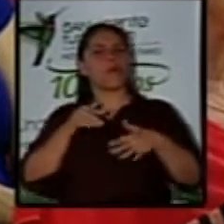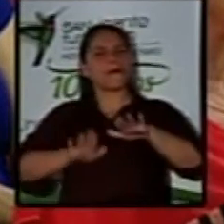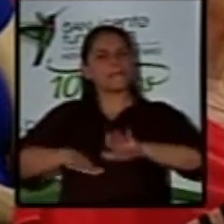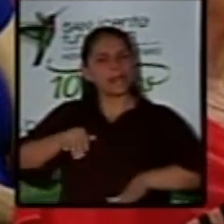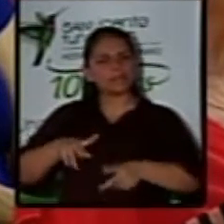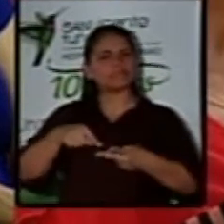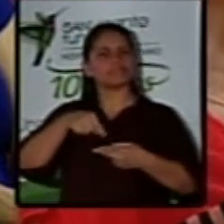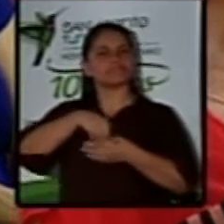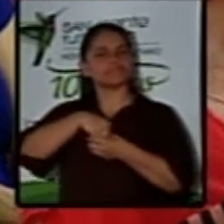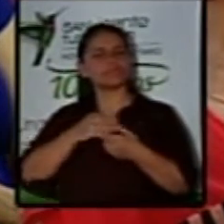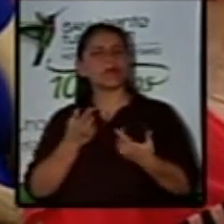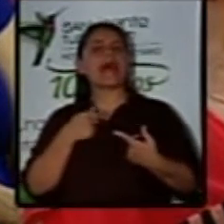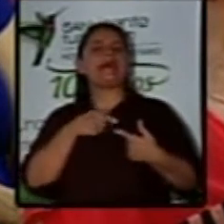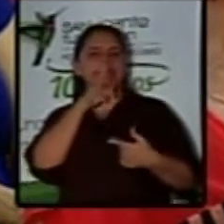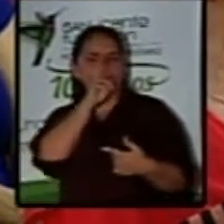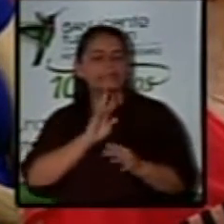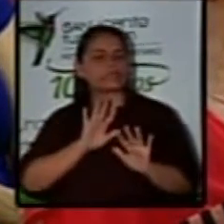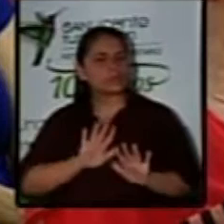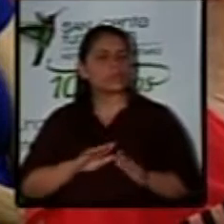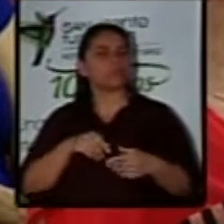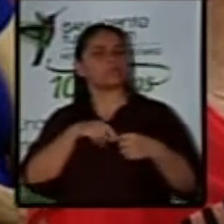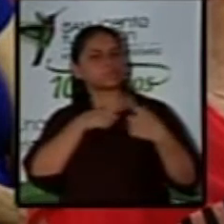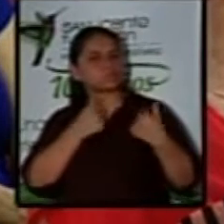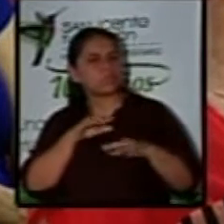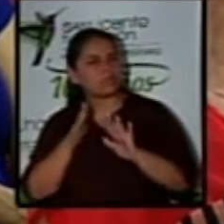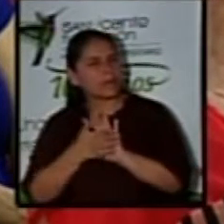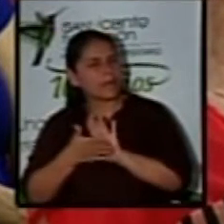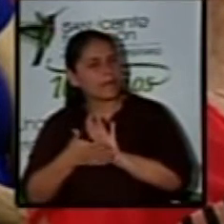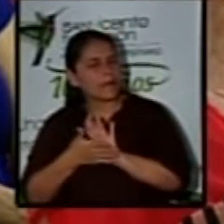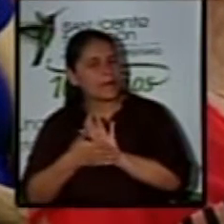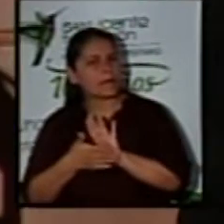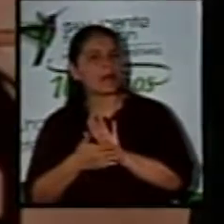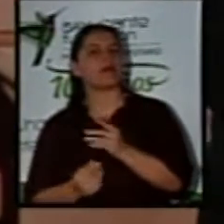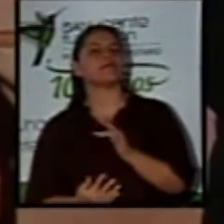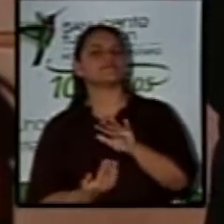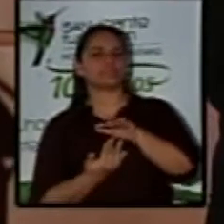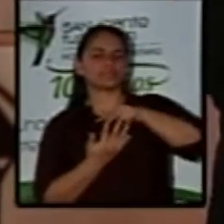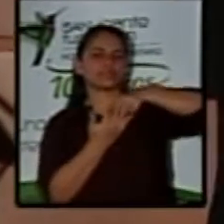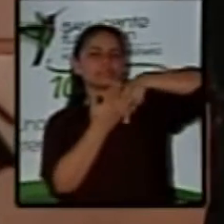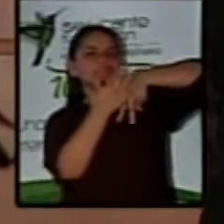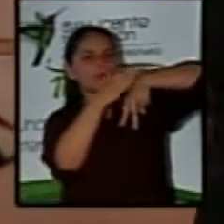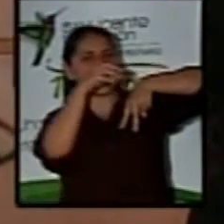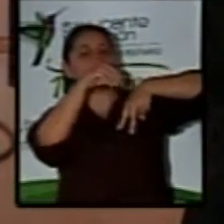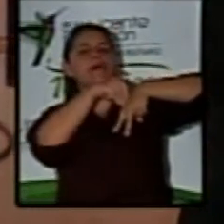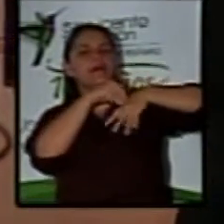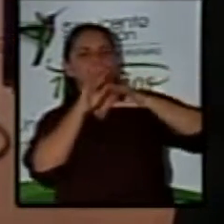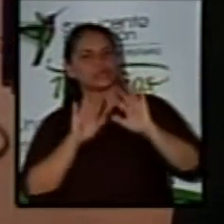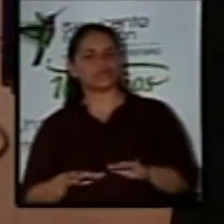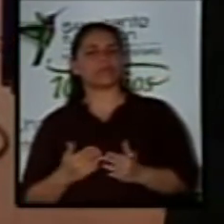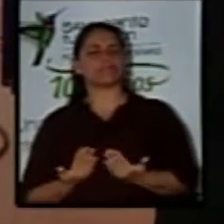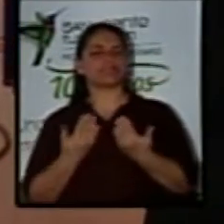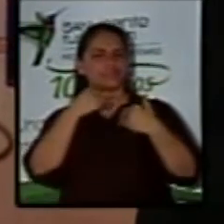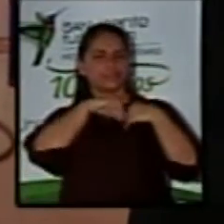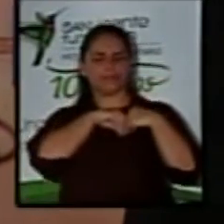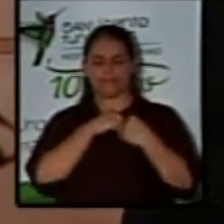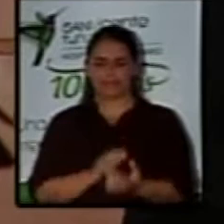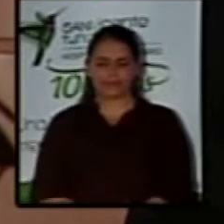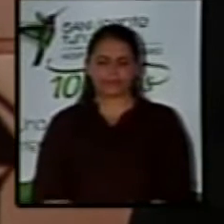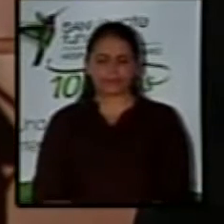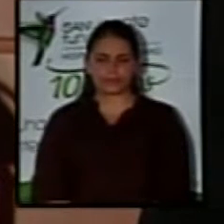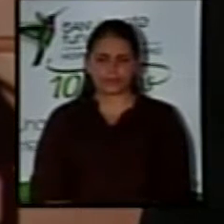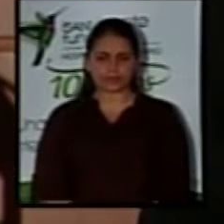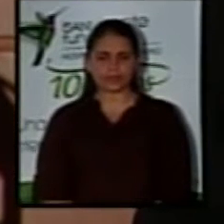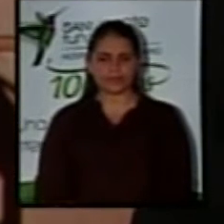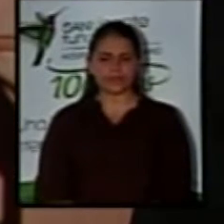pantorrillas, que hacen las veces de corazón periférico para impulsar esta sangre en contra de la gravedad, otra vez hacia el corazón.